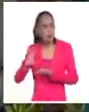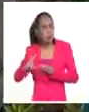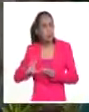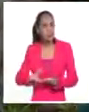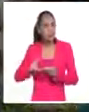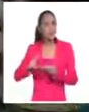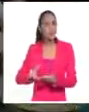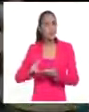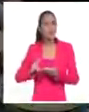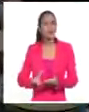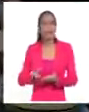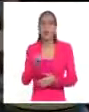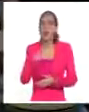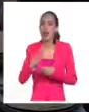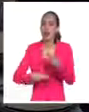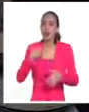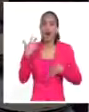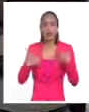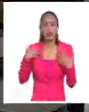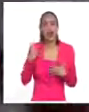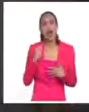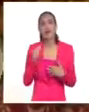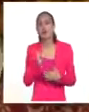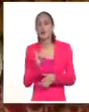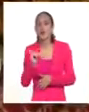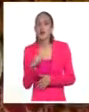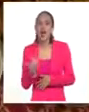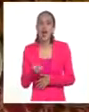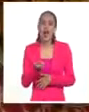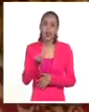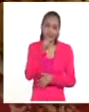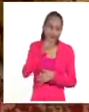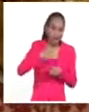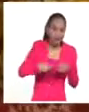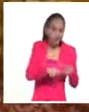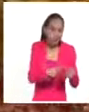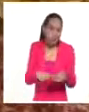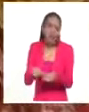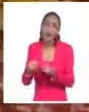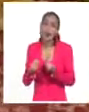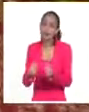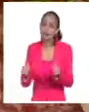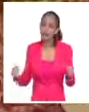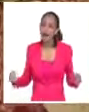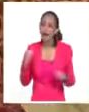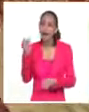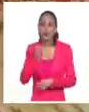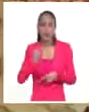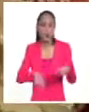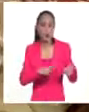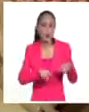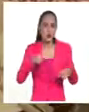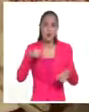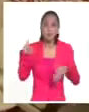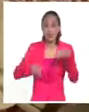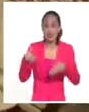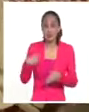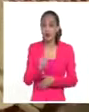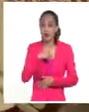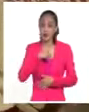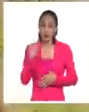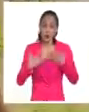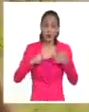también actividades gastronómicas internacionales y cosas que se participan. Tenemos un gozo muy grande por el